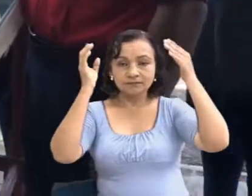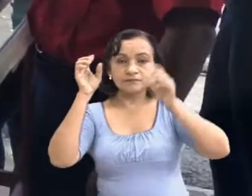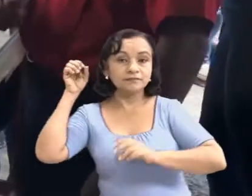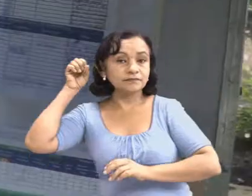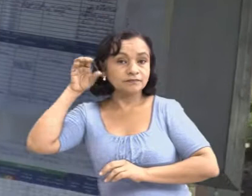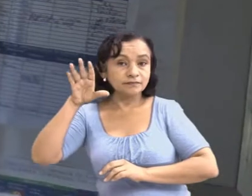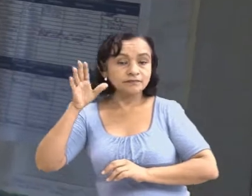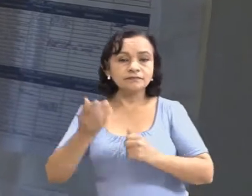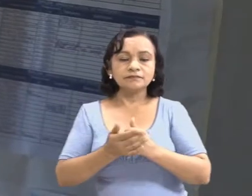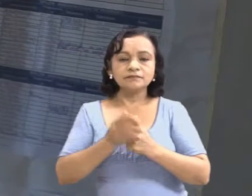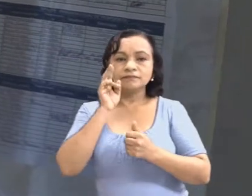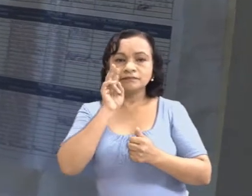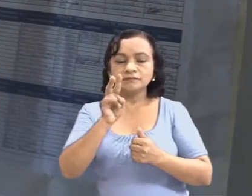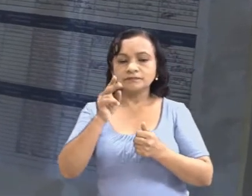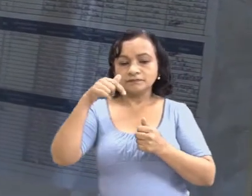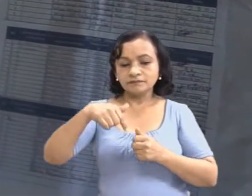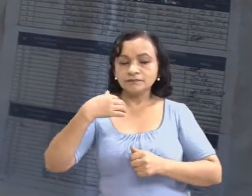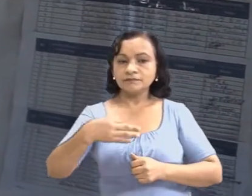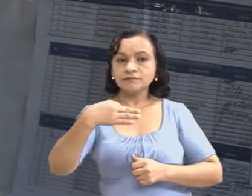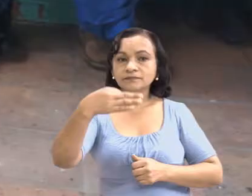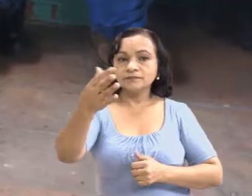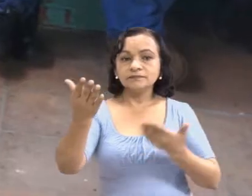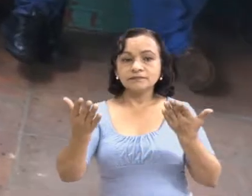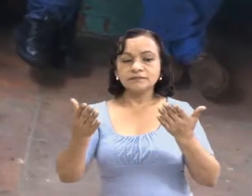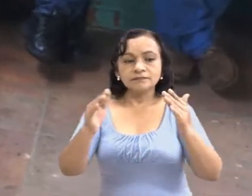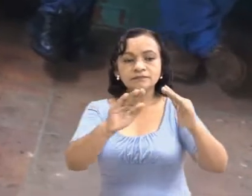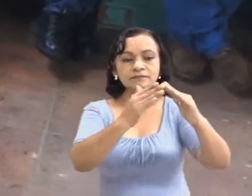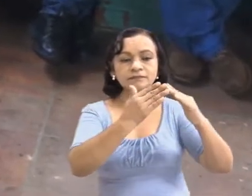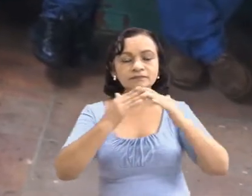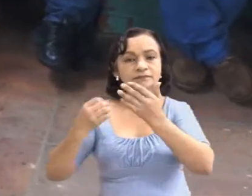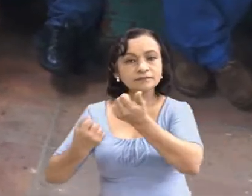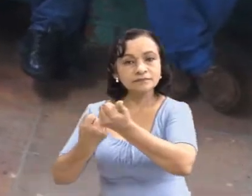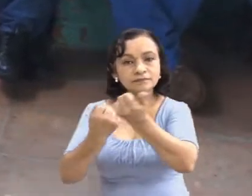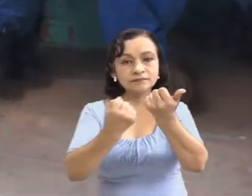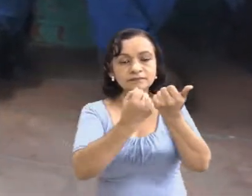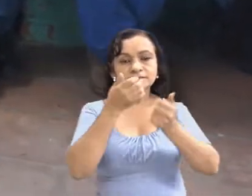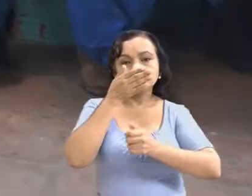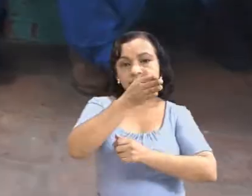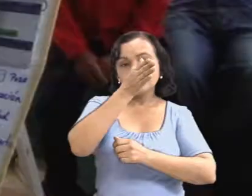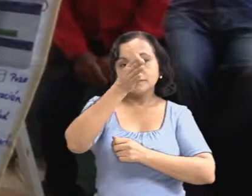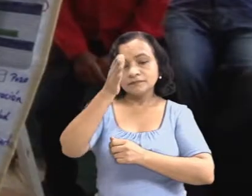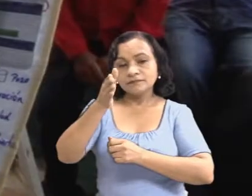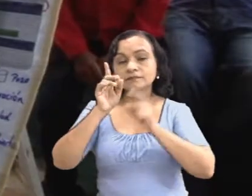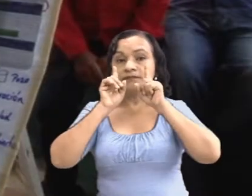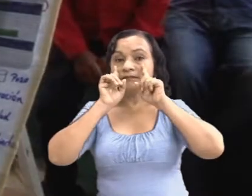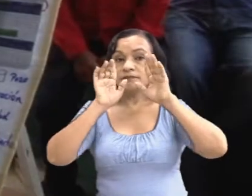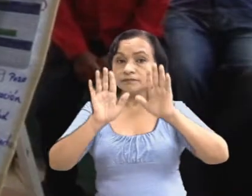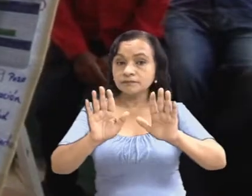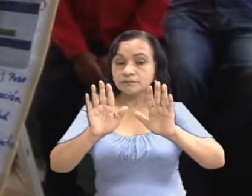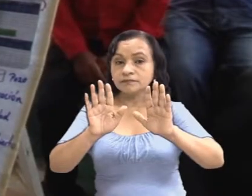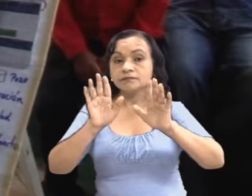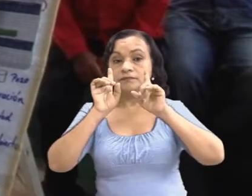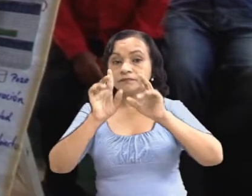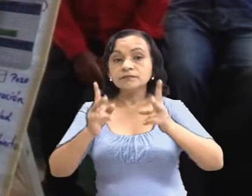y turismo, nos perfilamos en el presente, donde estas comunidades se apoyan en la gestión del riesgo desde la prevención